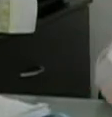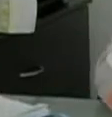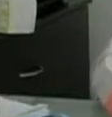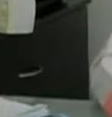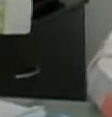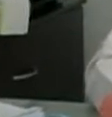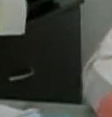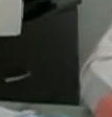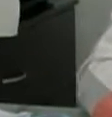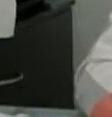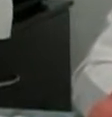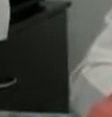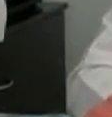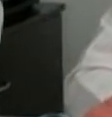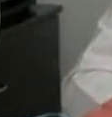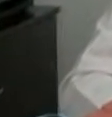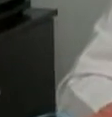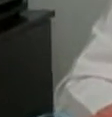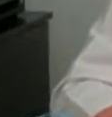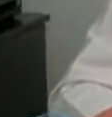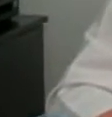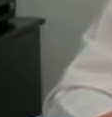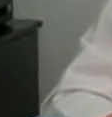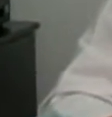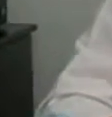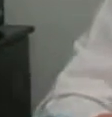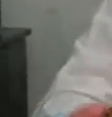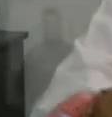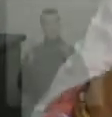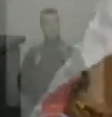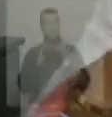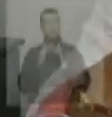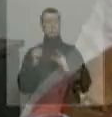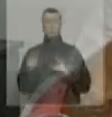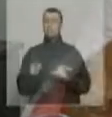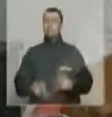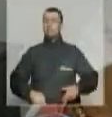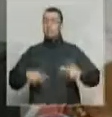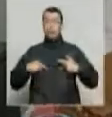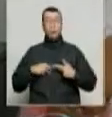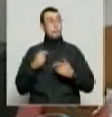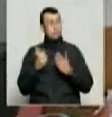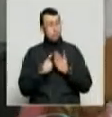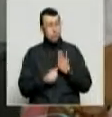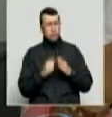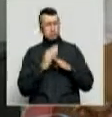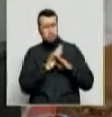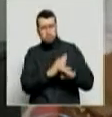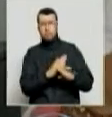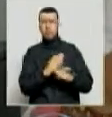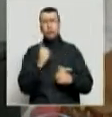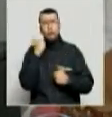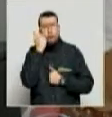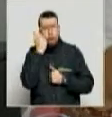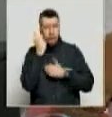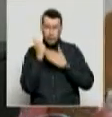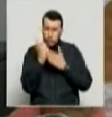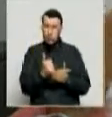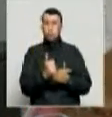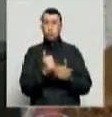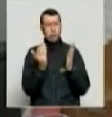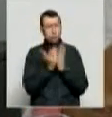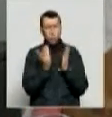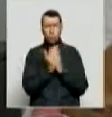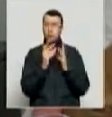Muchas gracias por estar nuevamente con nosotros en una nueva edición de Conexión Vital, un programa de prevención, de educación en salud.